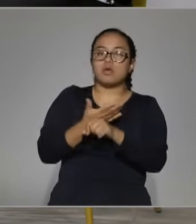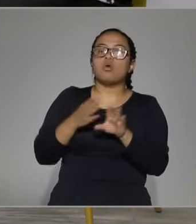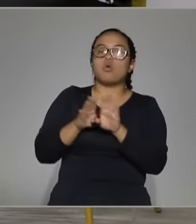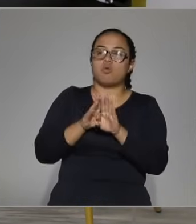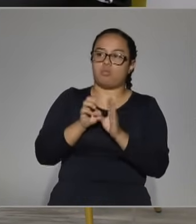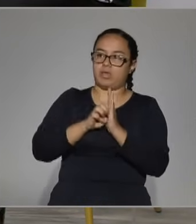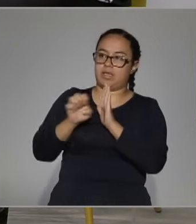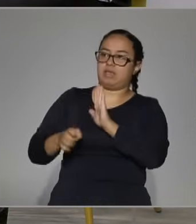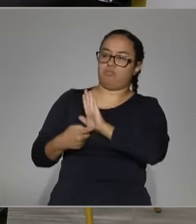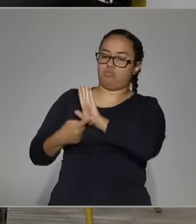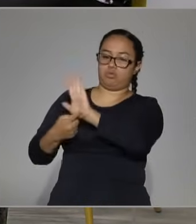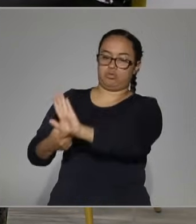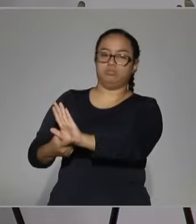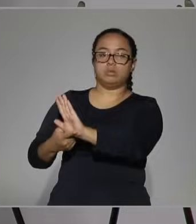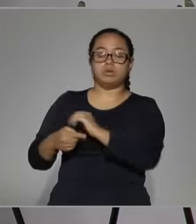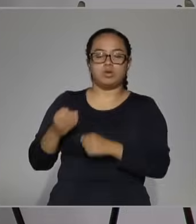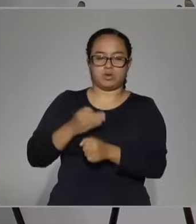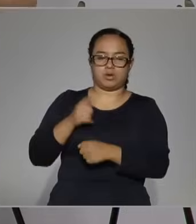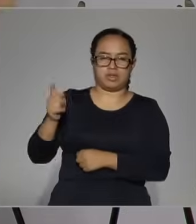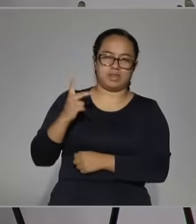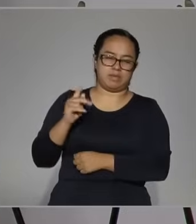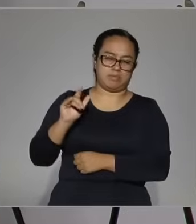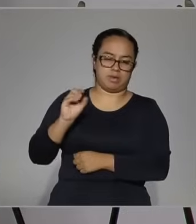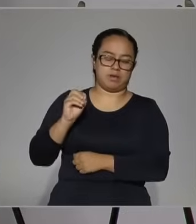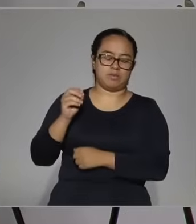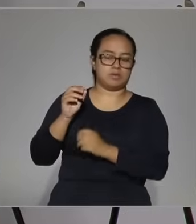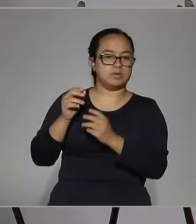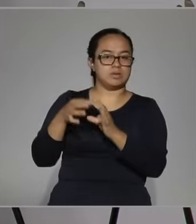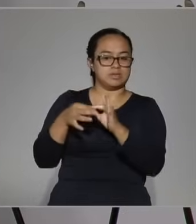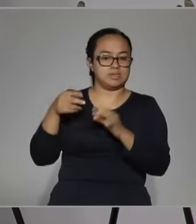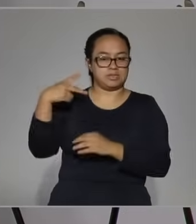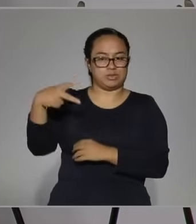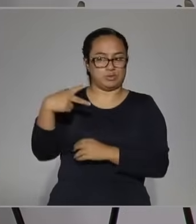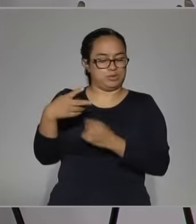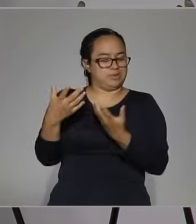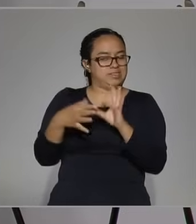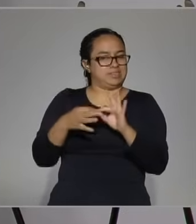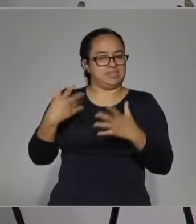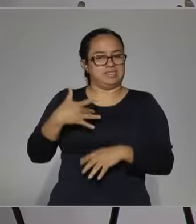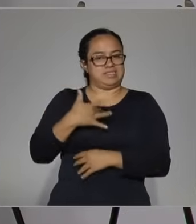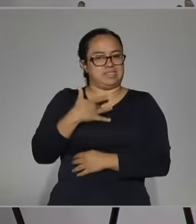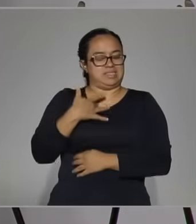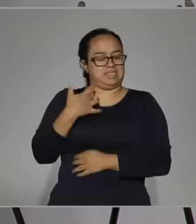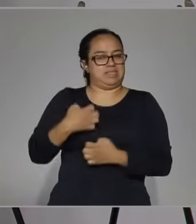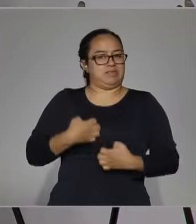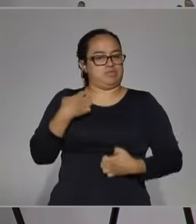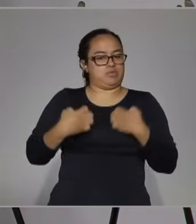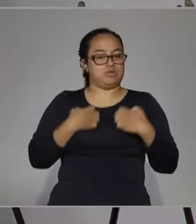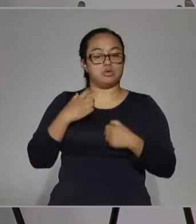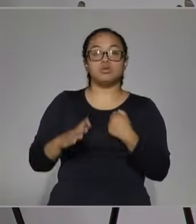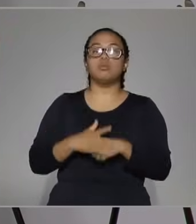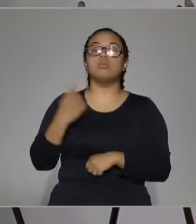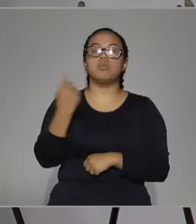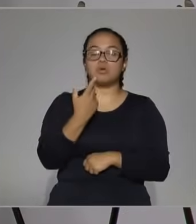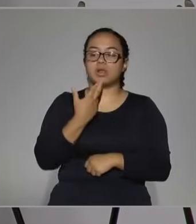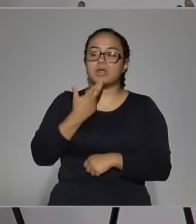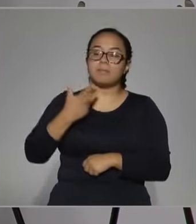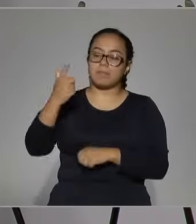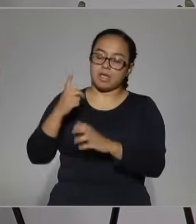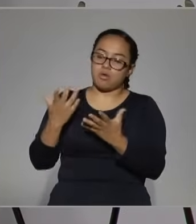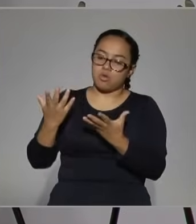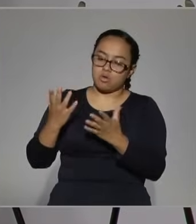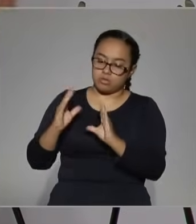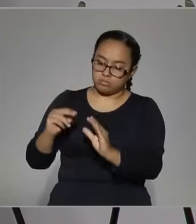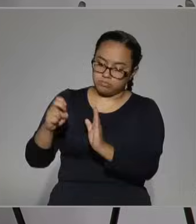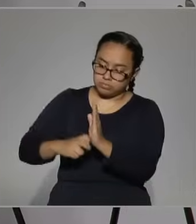De hecho, yo pensaba, ahorita que escuchaba a Pablo, me emocionó mucho sus palabras, que la mayor manera de educar a un hijo amando